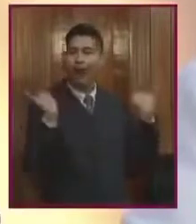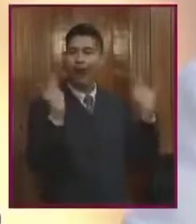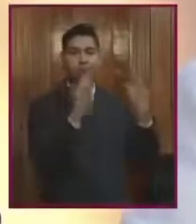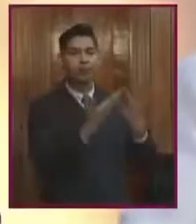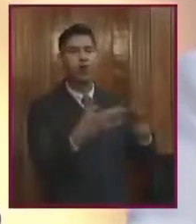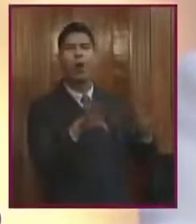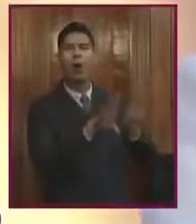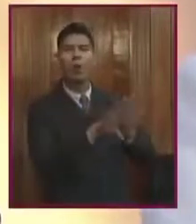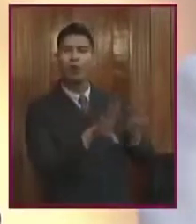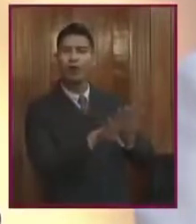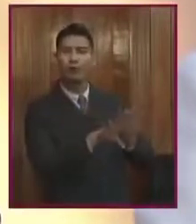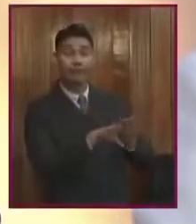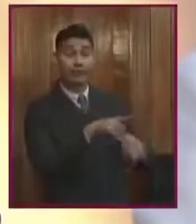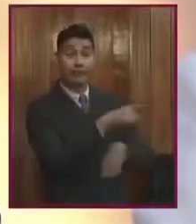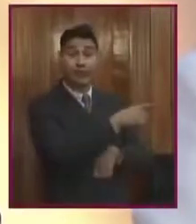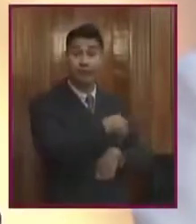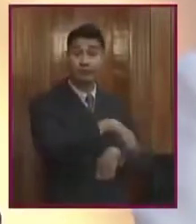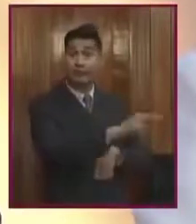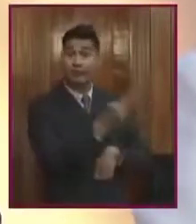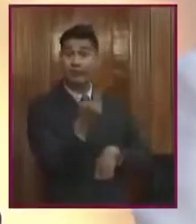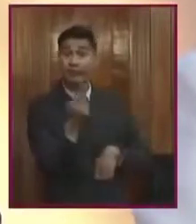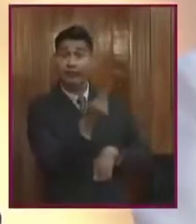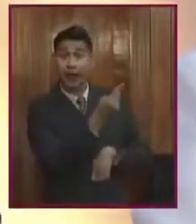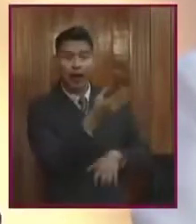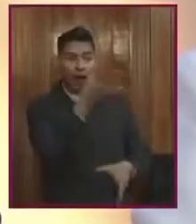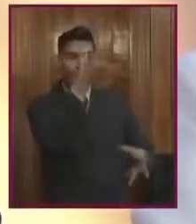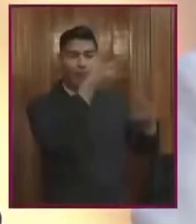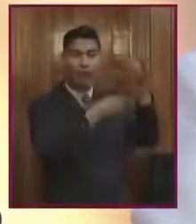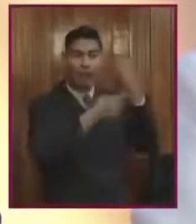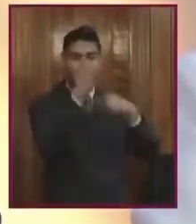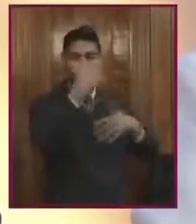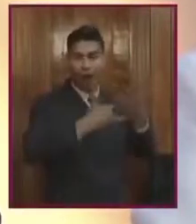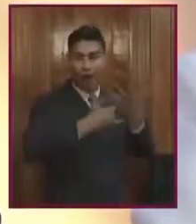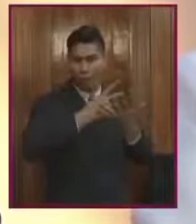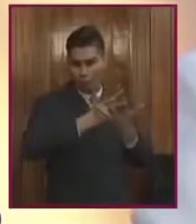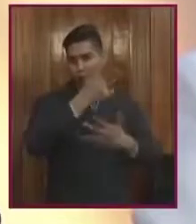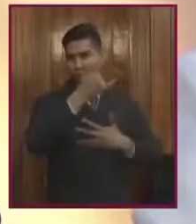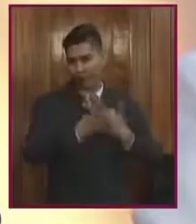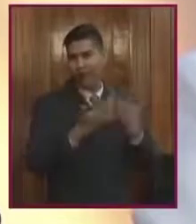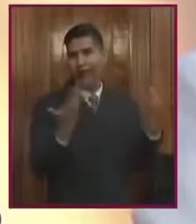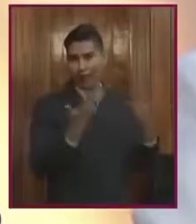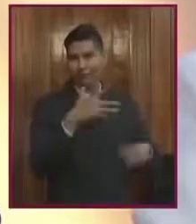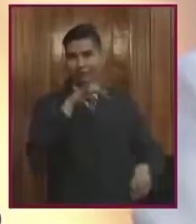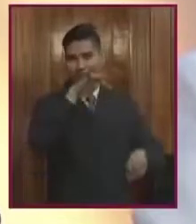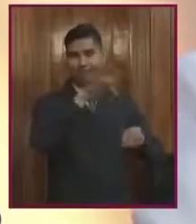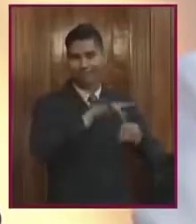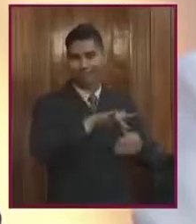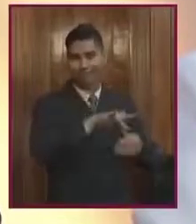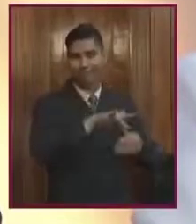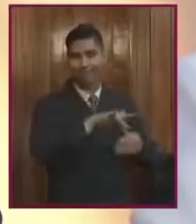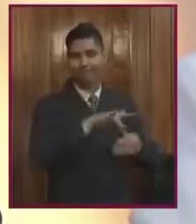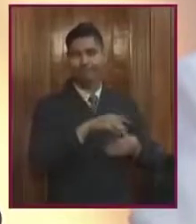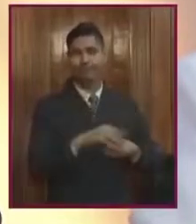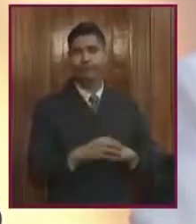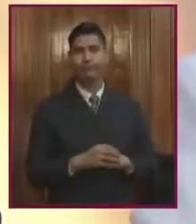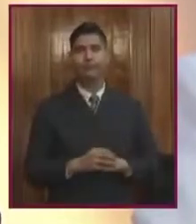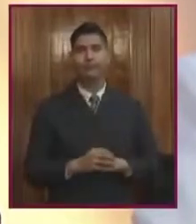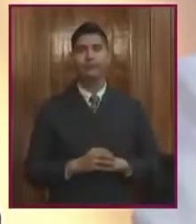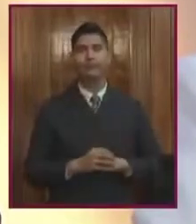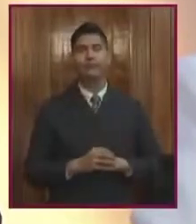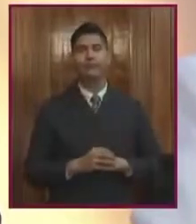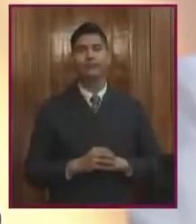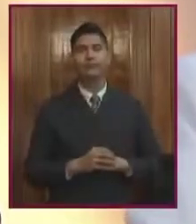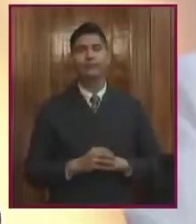docentes pueden y necesitan interpretar este proyecto para poder ser llevado a la